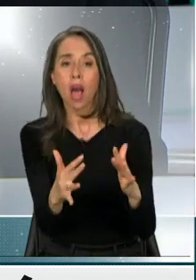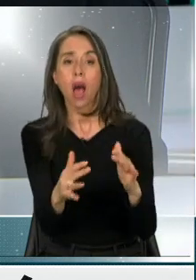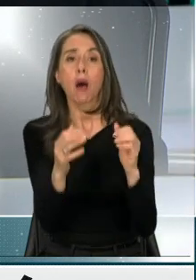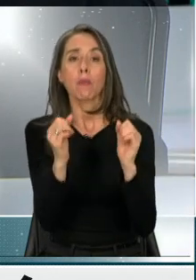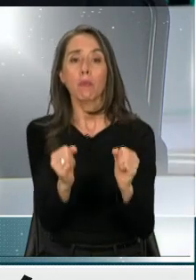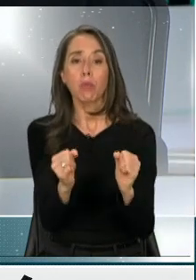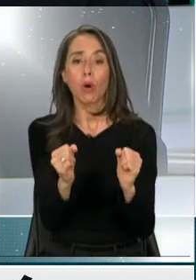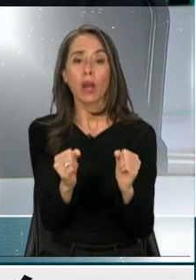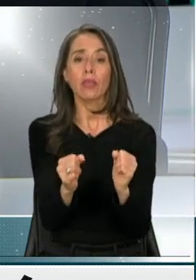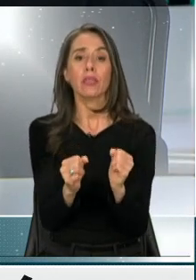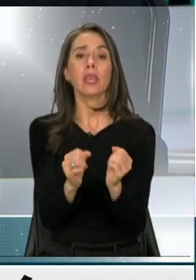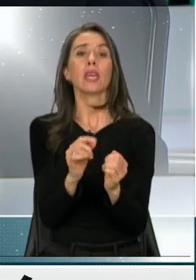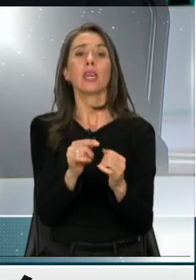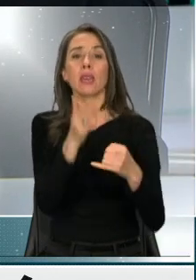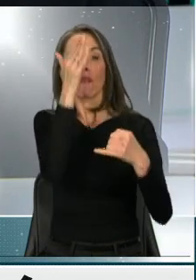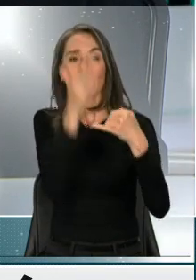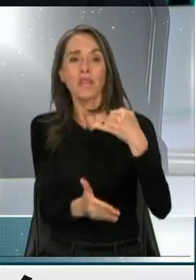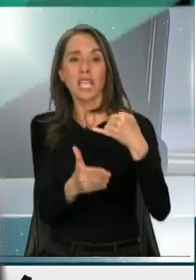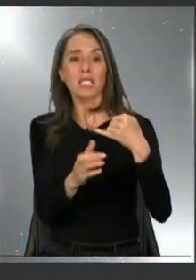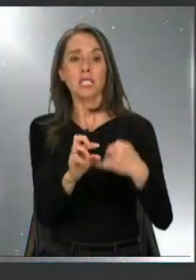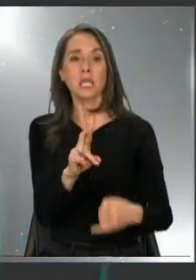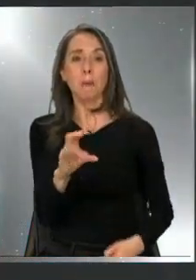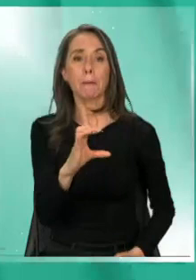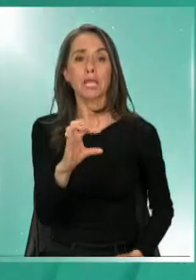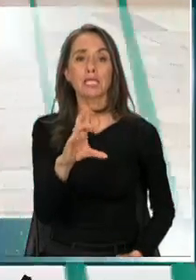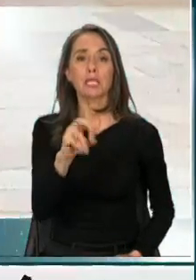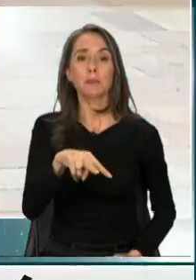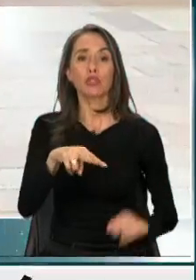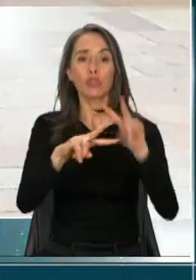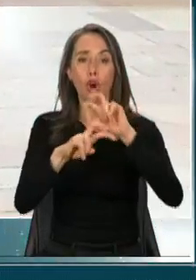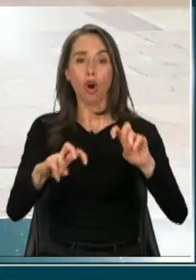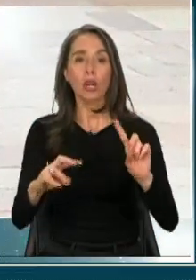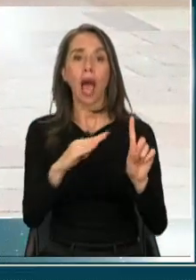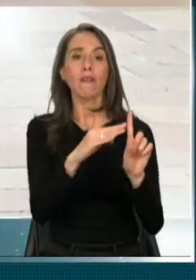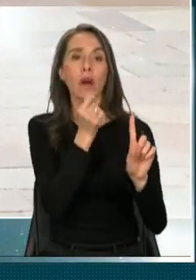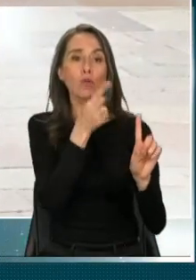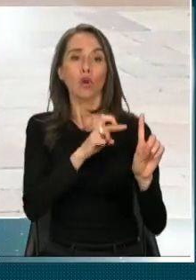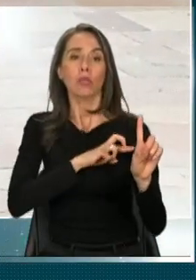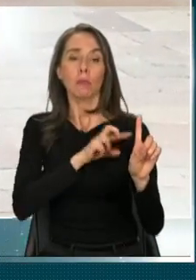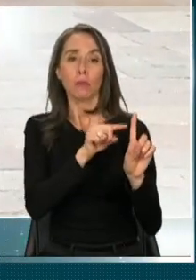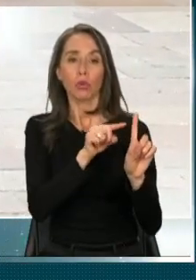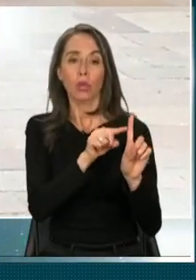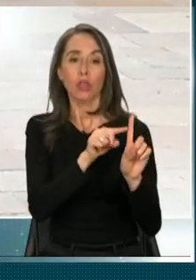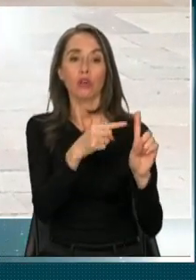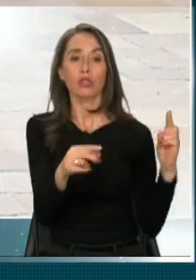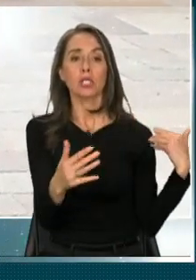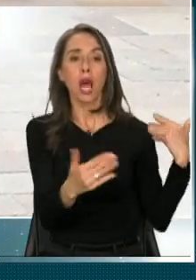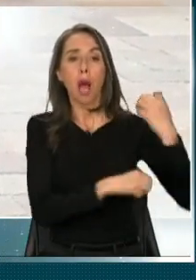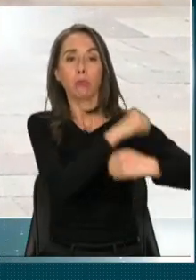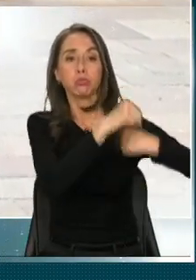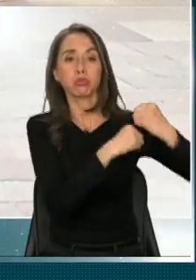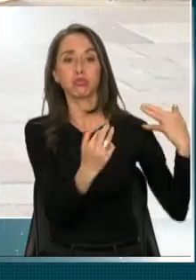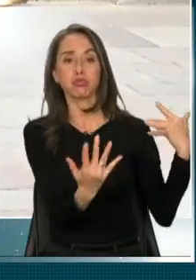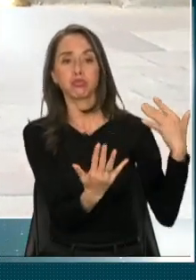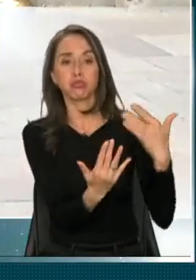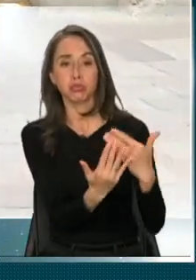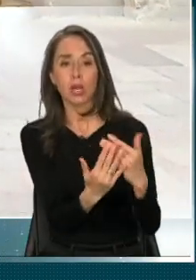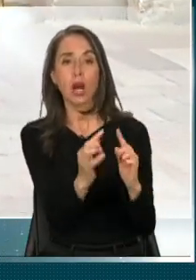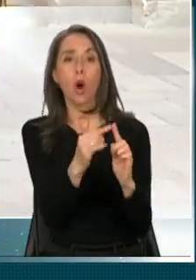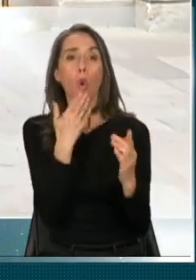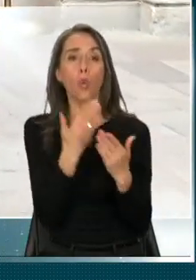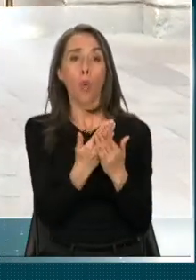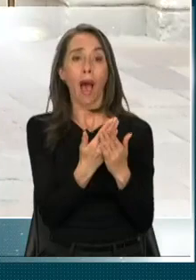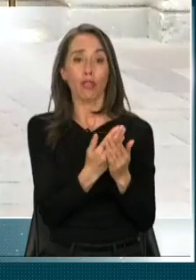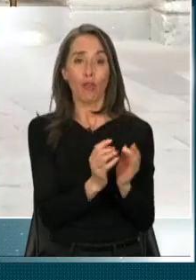pueda operar la institución de la descripción la descripción favorece al imputado cuando ha transcurrido demasiado tiempo entre derecho y